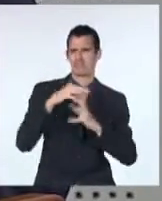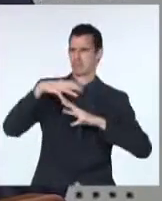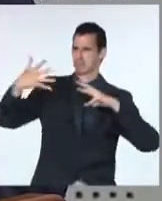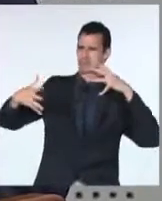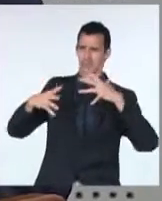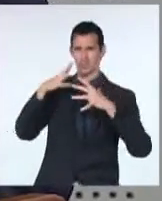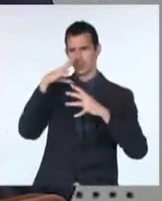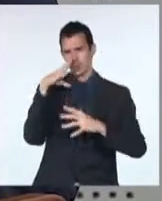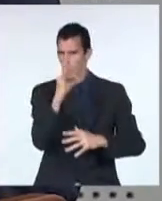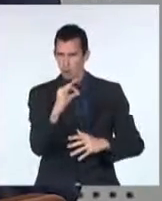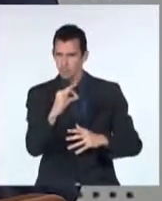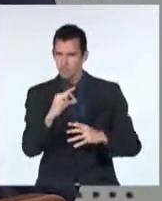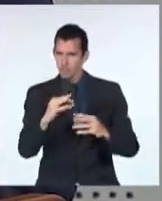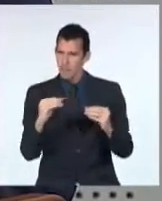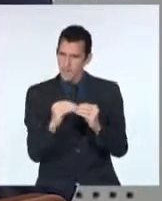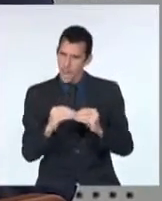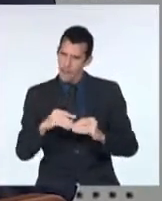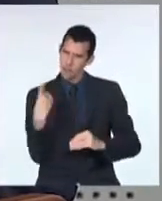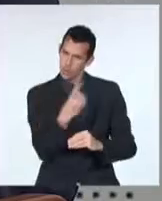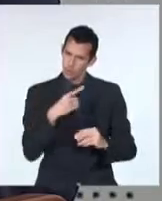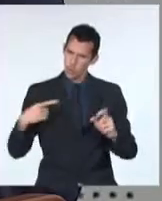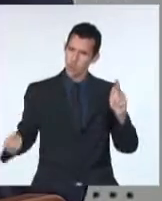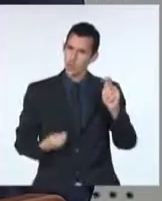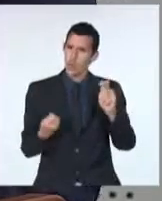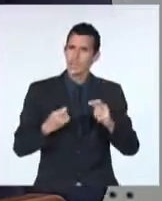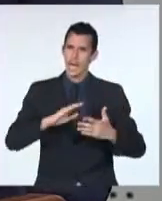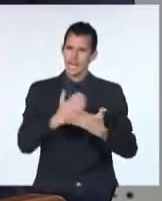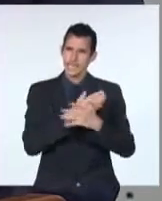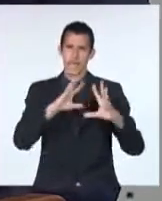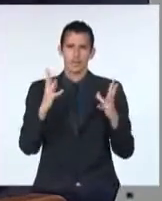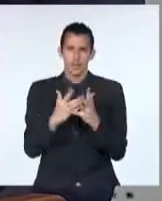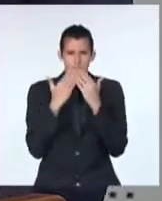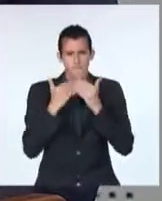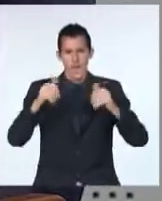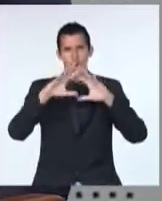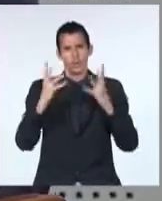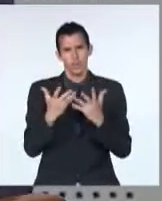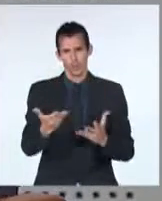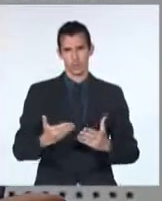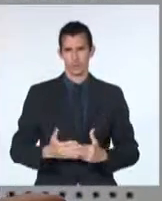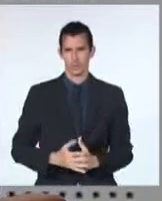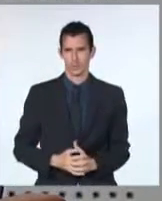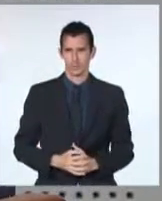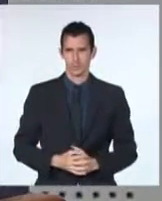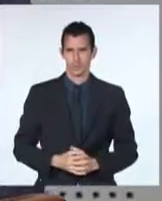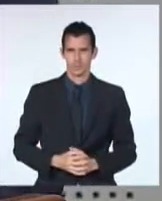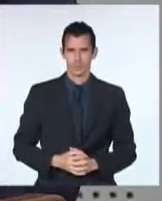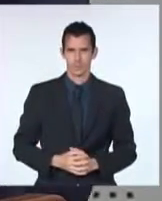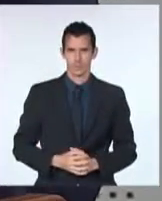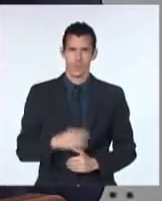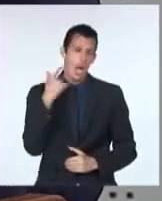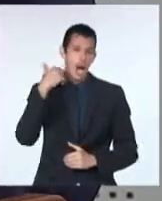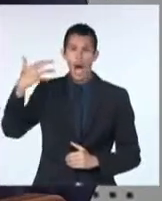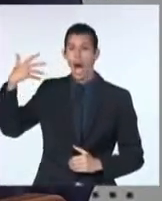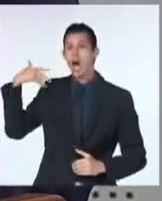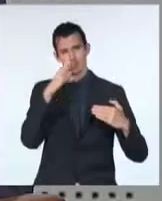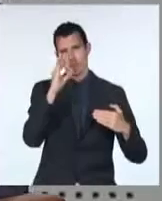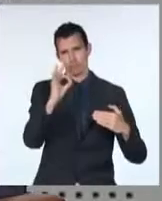y somos más diversos. El sur también existe, dicen los versos del poeta uruguayo Mario